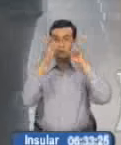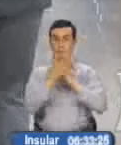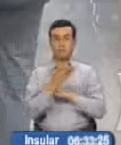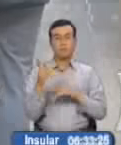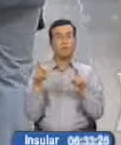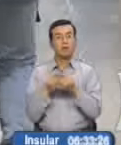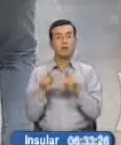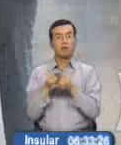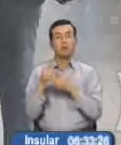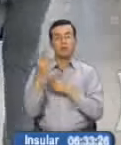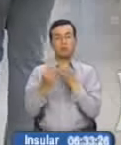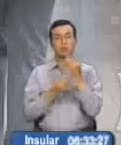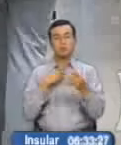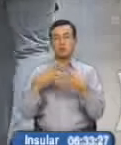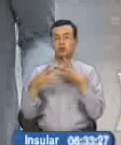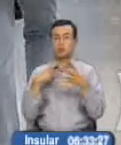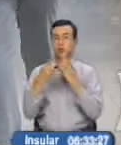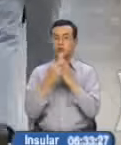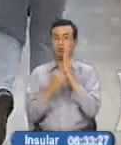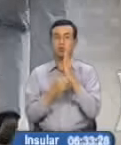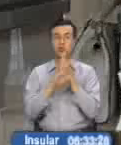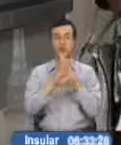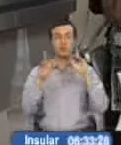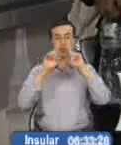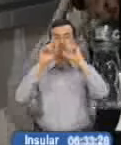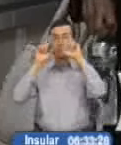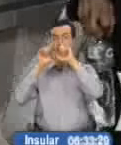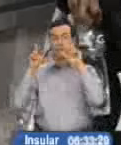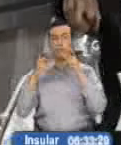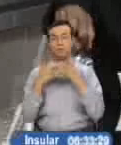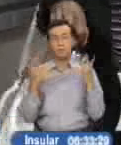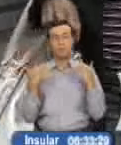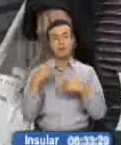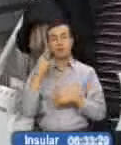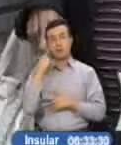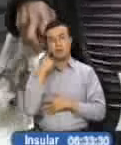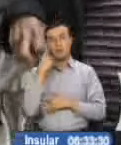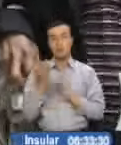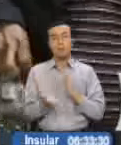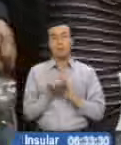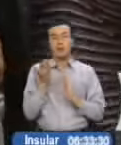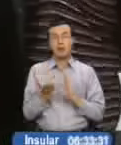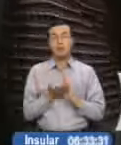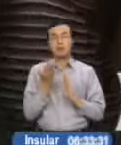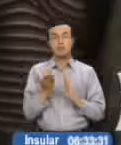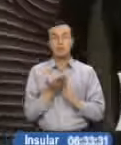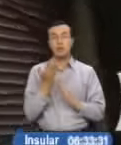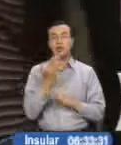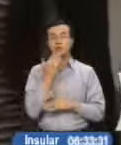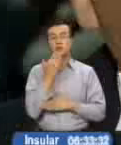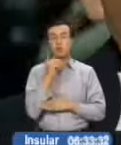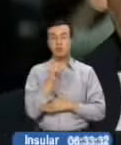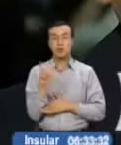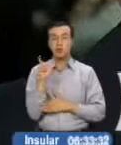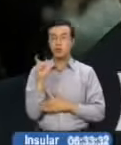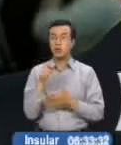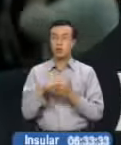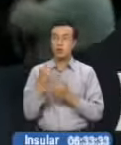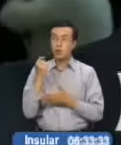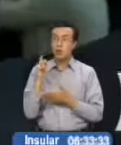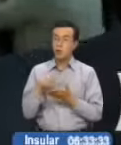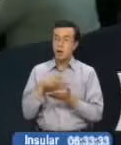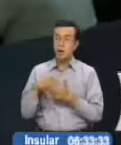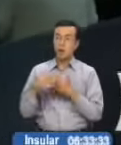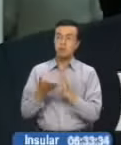forma paralela se busca transparentar las cuentas de las compañías y de esta manera evitar el incremento indiscriminado de las cuentas de los clientes. Esto se lo va a realizar